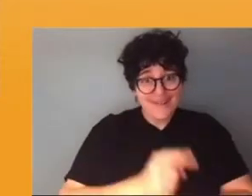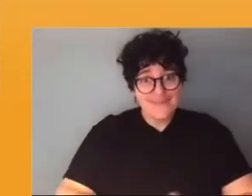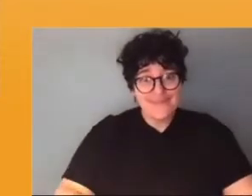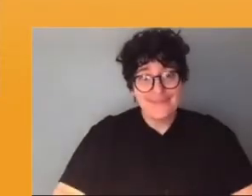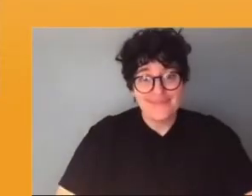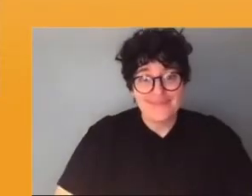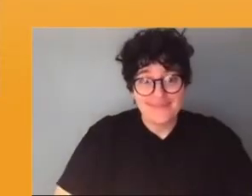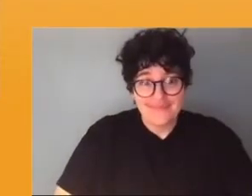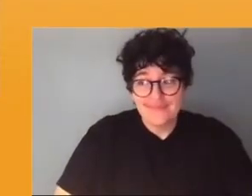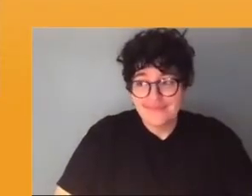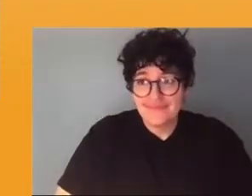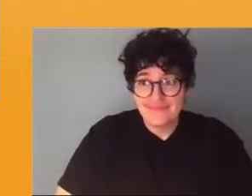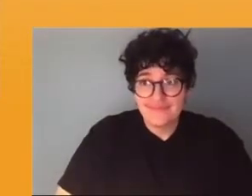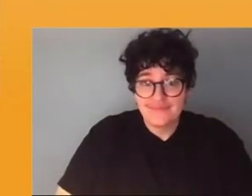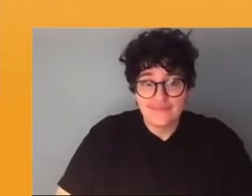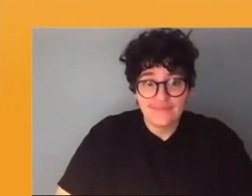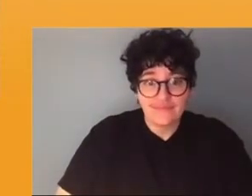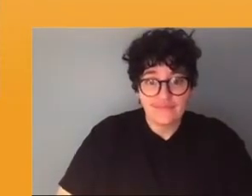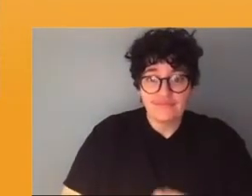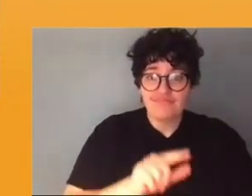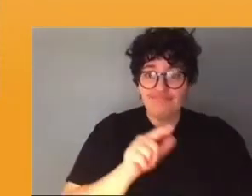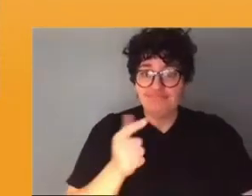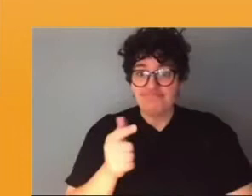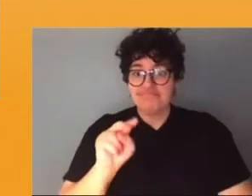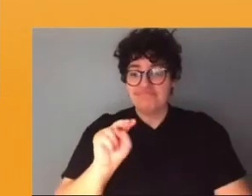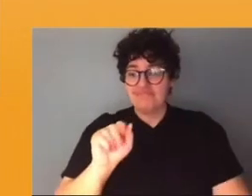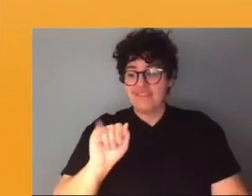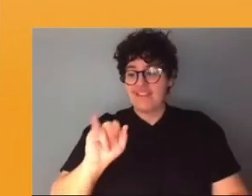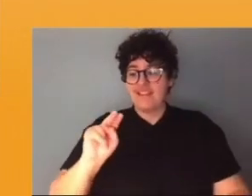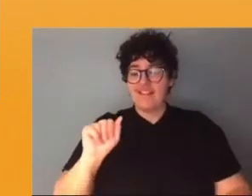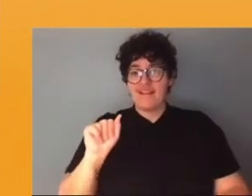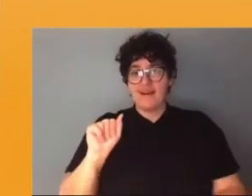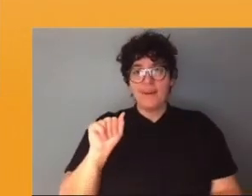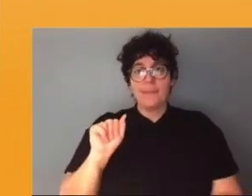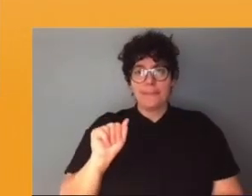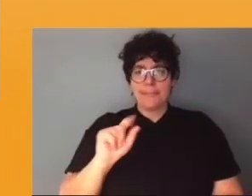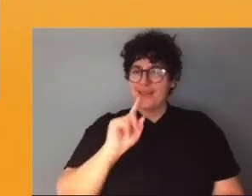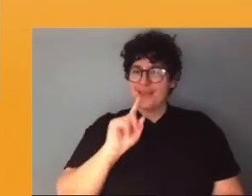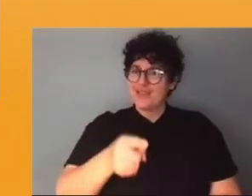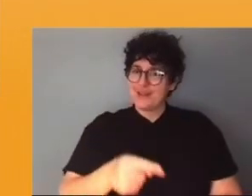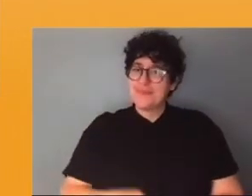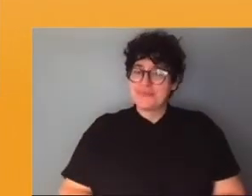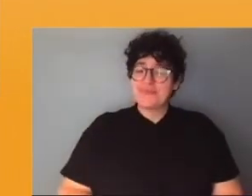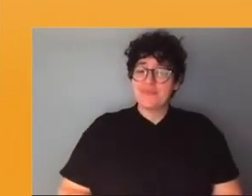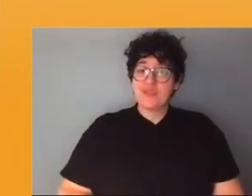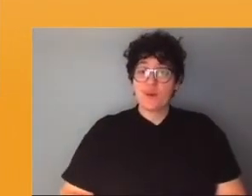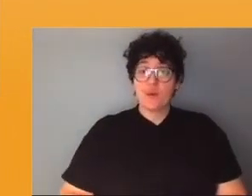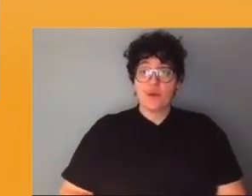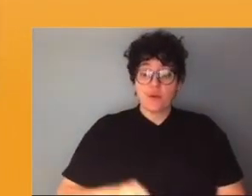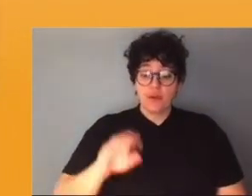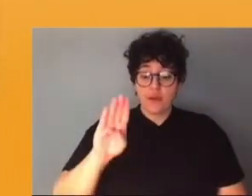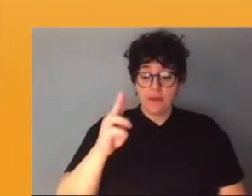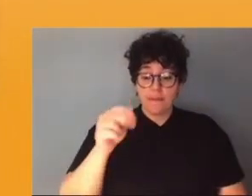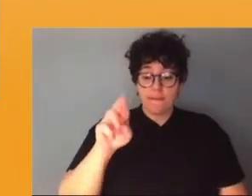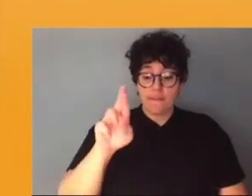Podemos seguir contigo, Naina, sí, absolutamente. Yo voy a decir que en Beltraquia